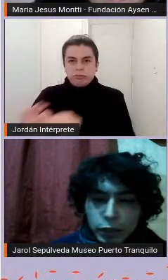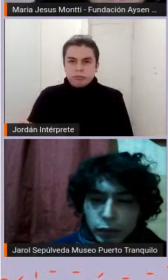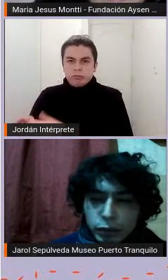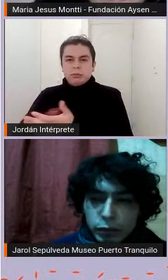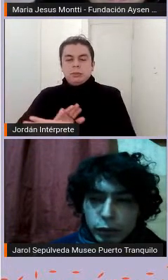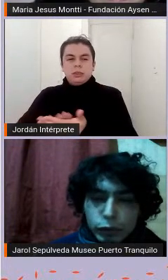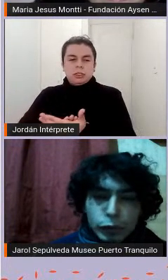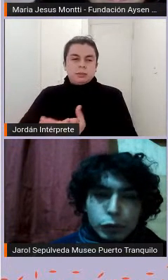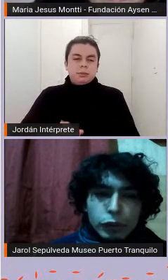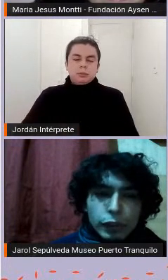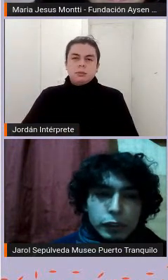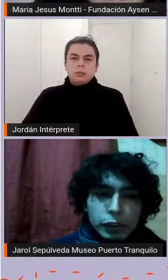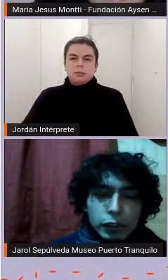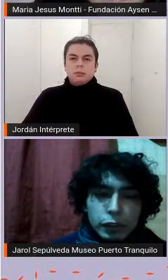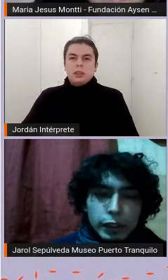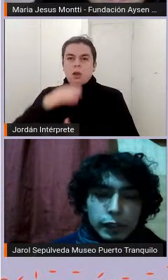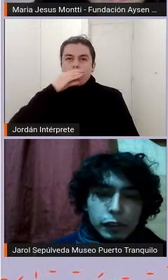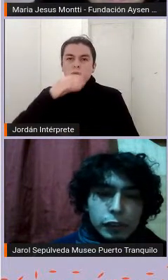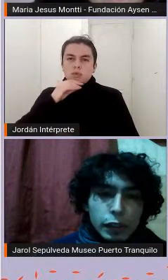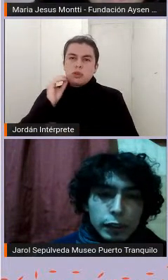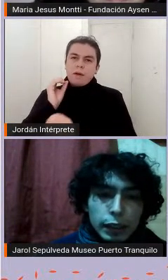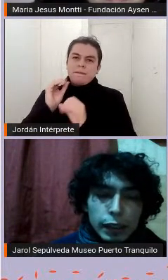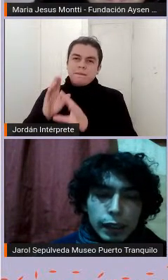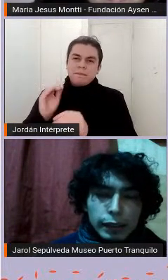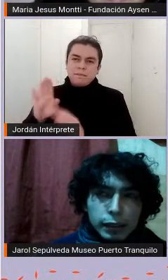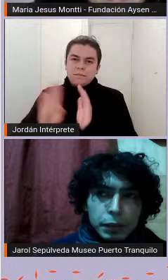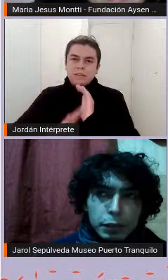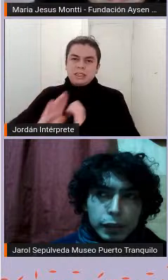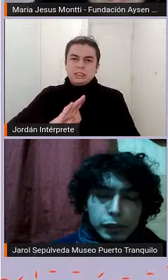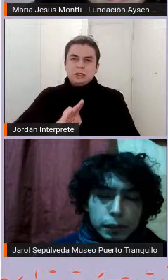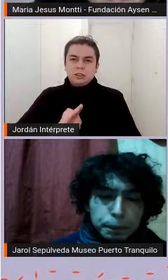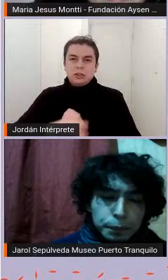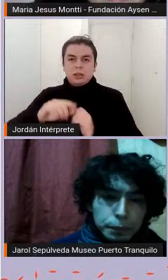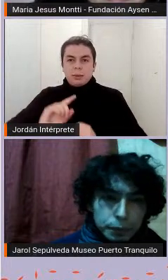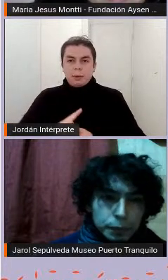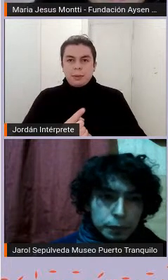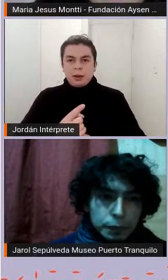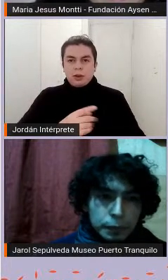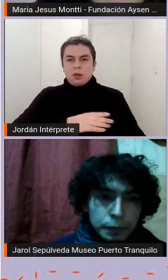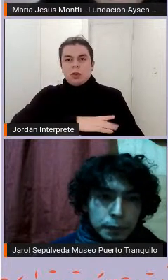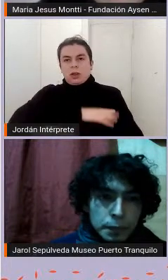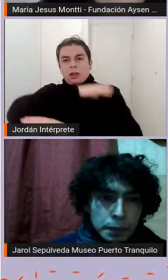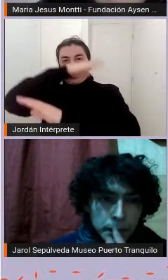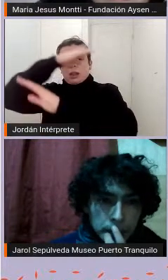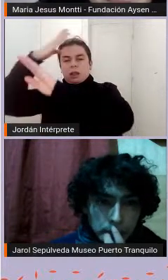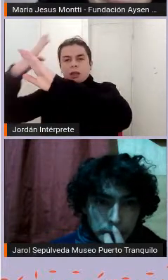bueno, que son cursos básicos, ¿cierto?, de transición hasta séptimo básico.